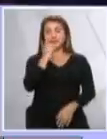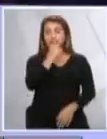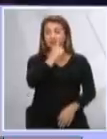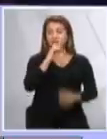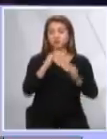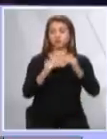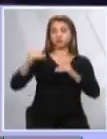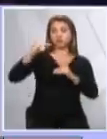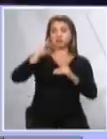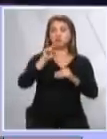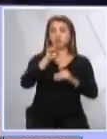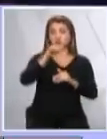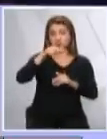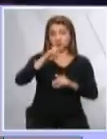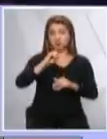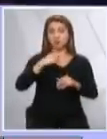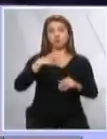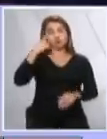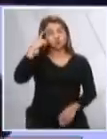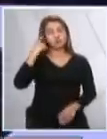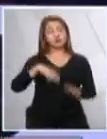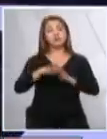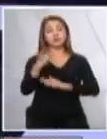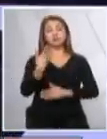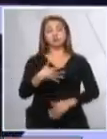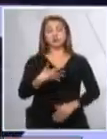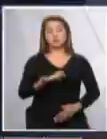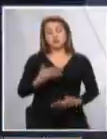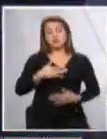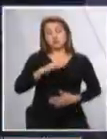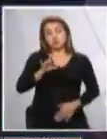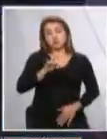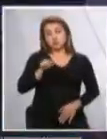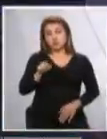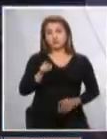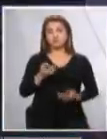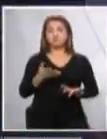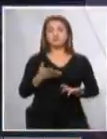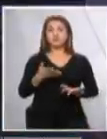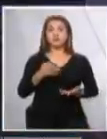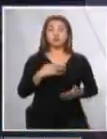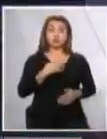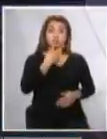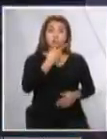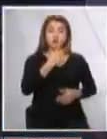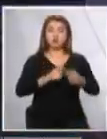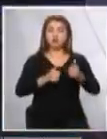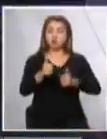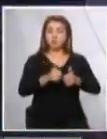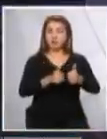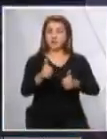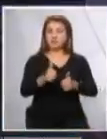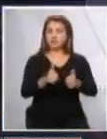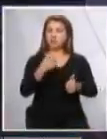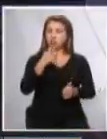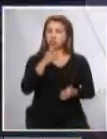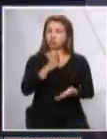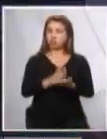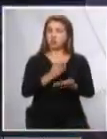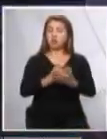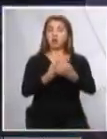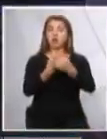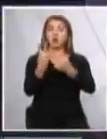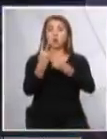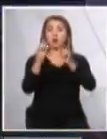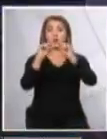Noboa es la que me parece más relevante. Felipe. Bueno, yo encuentro que la competencia está dura, ¿eh? Las cuatro